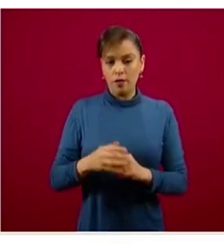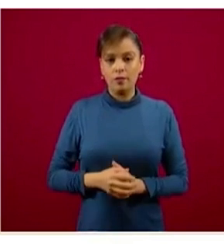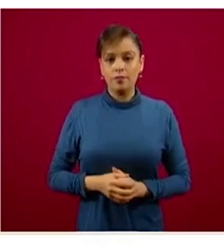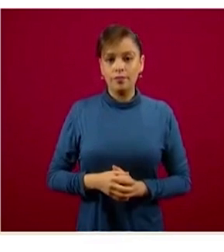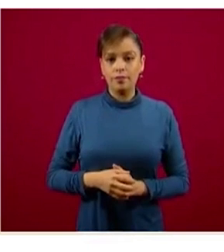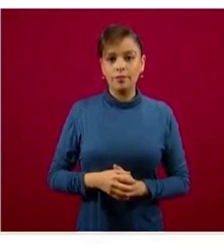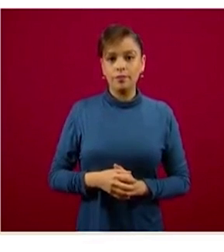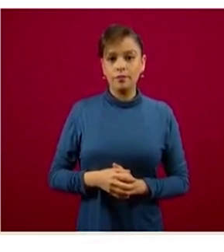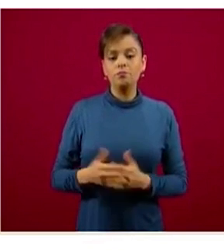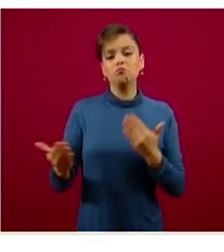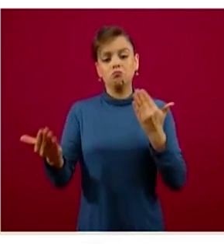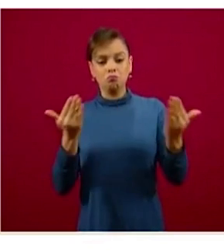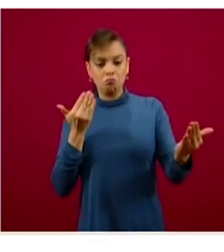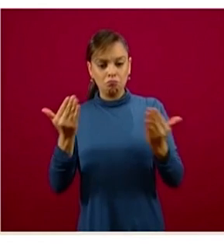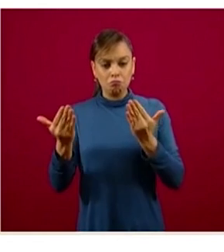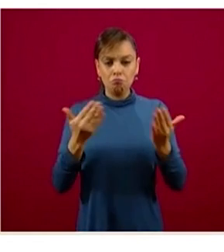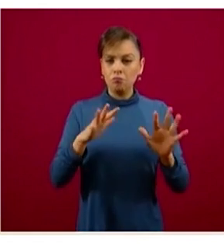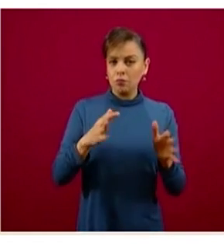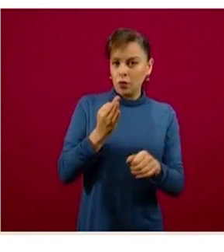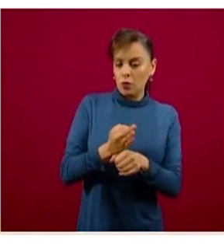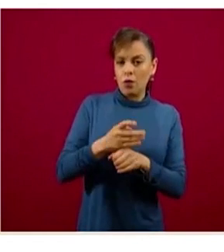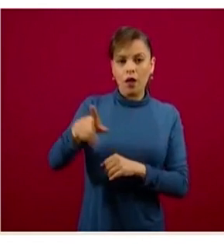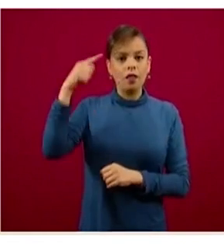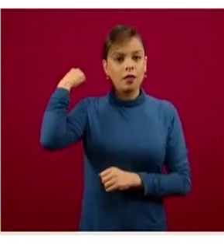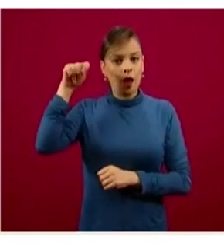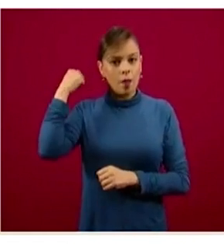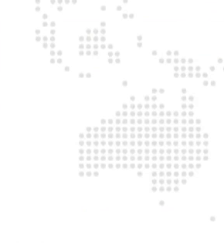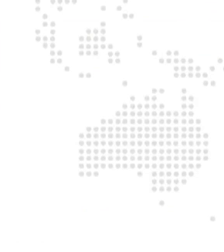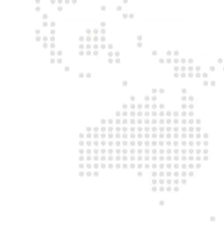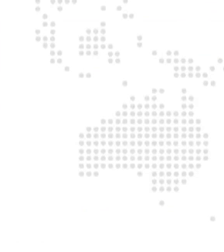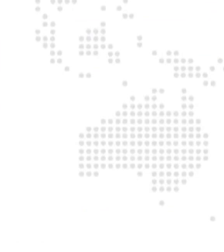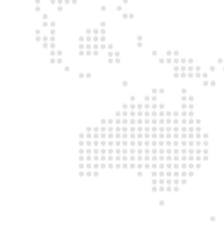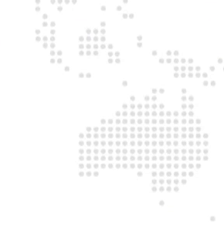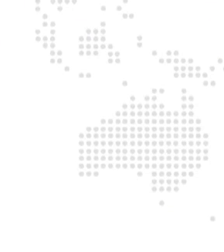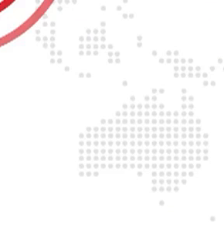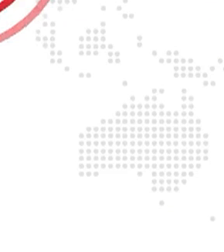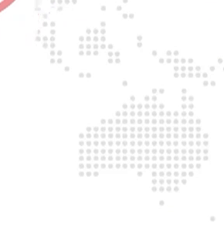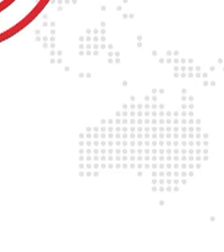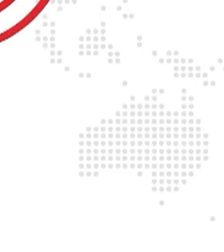tabasco mayor carga desde luego en el valle de méxico